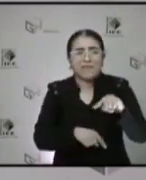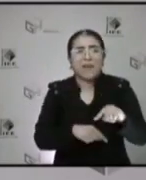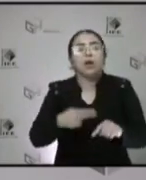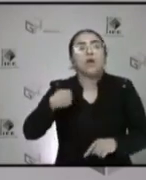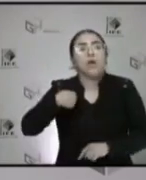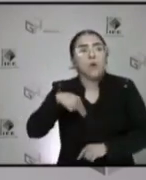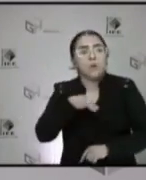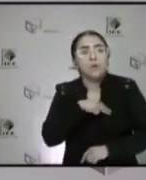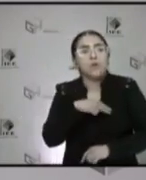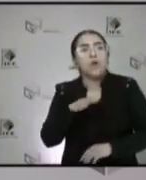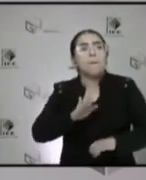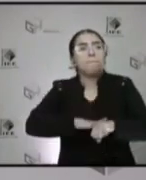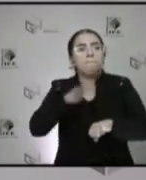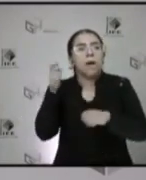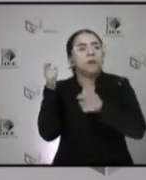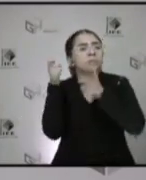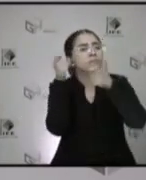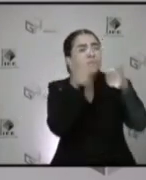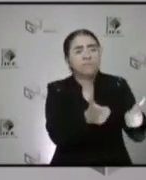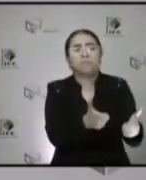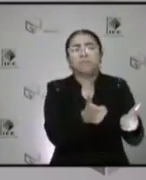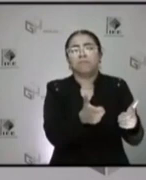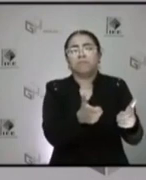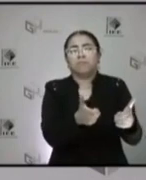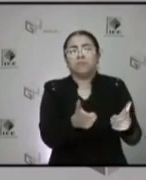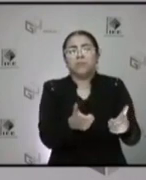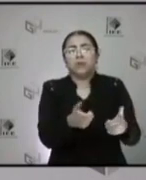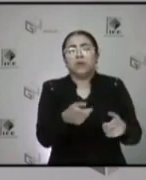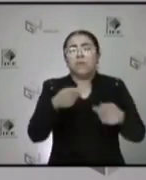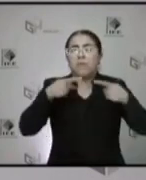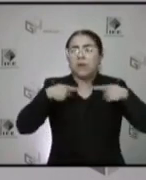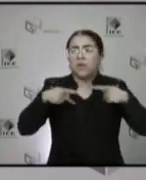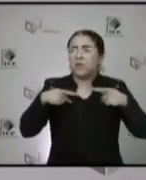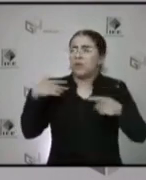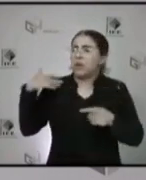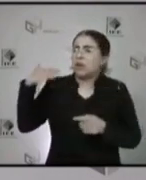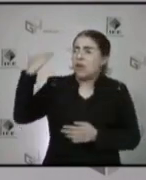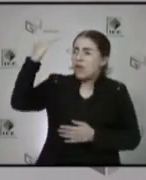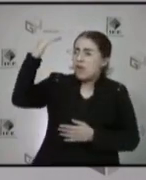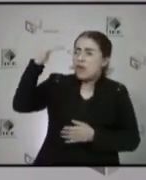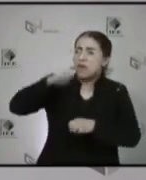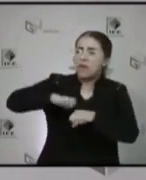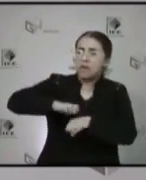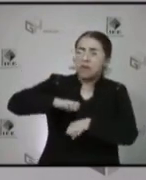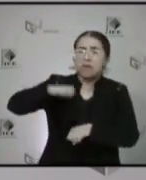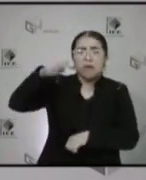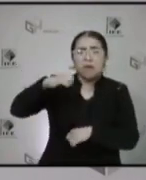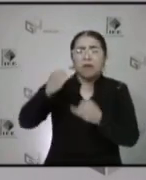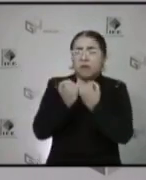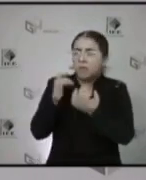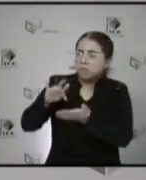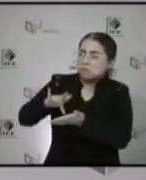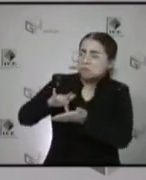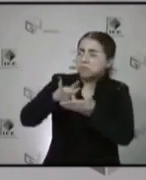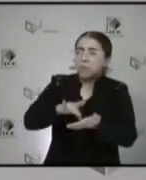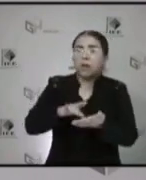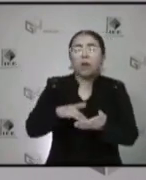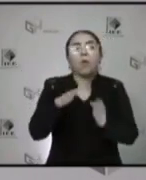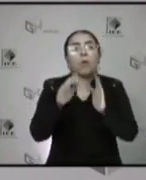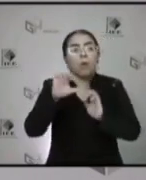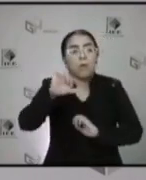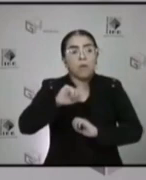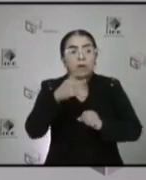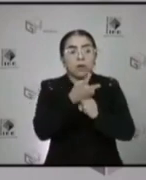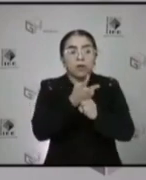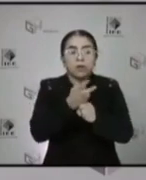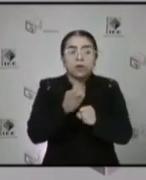dar más, porque se lo merecen, porque los adultos son los que nos han heredado este gran Estado. Por eso yo quiero convocarlos hoy a la